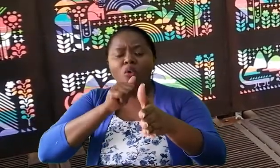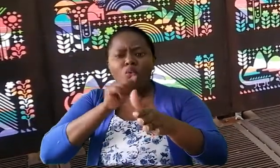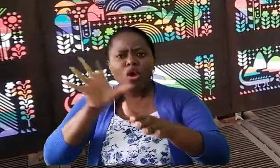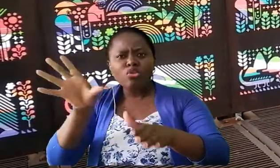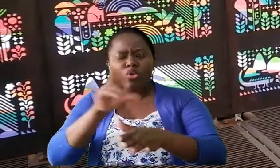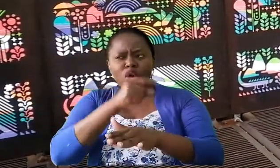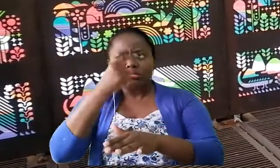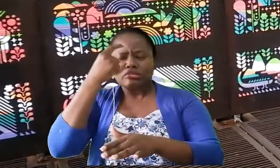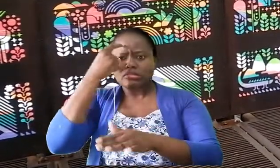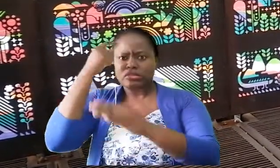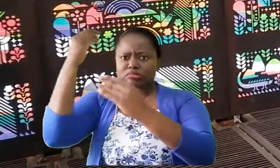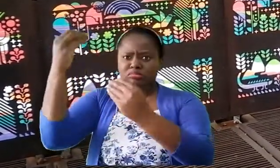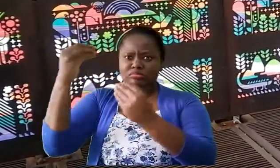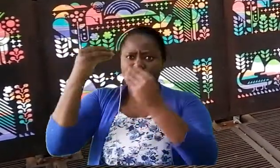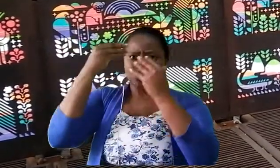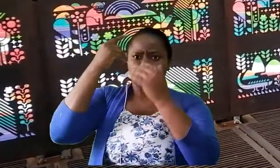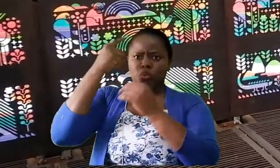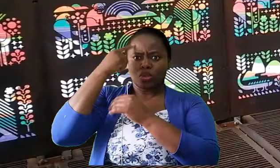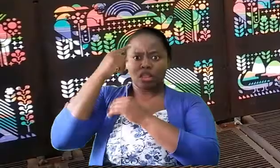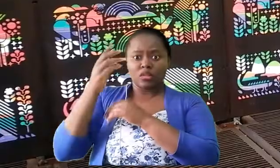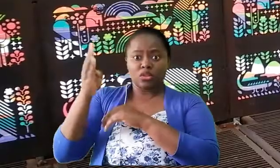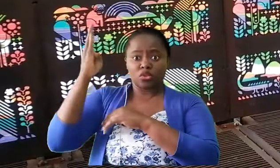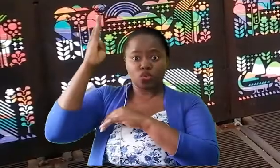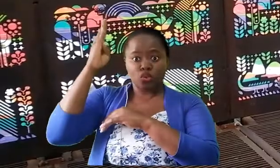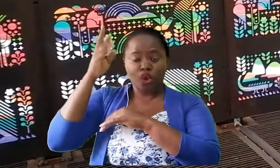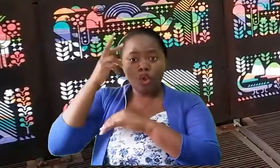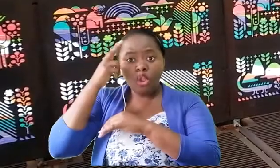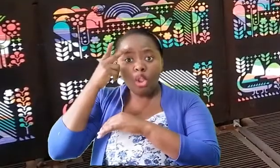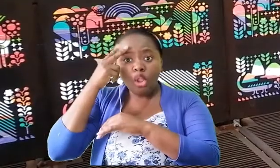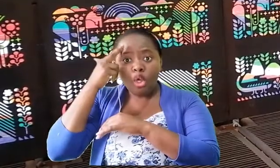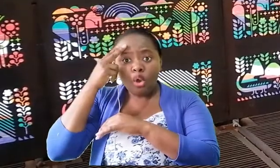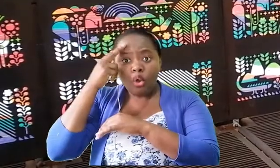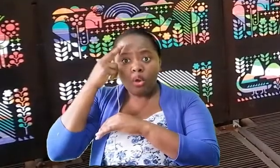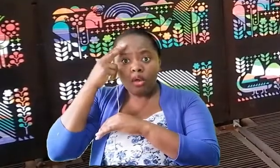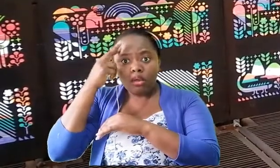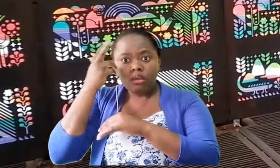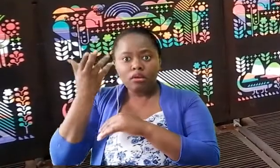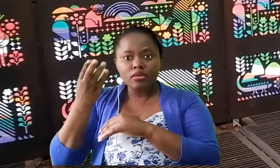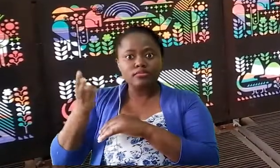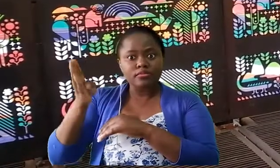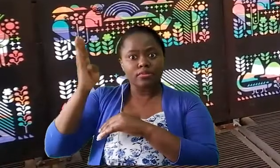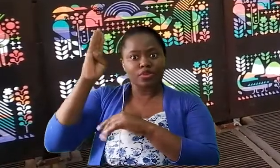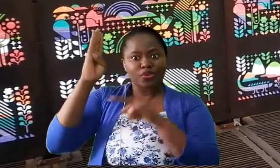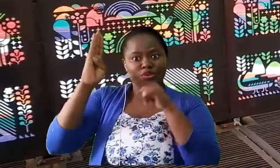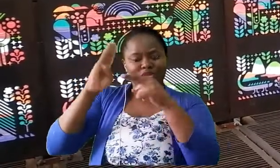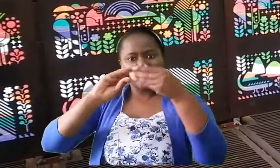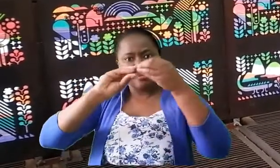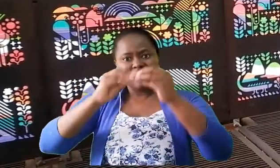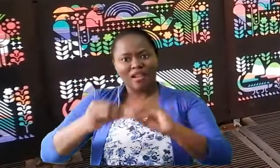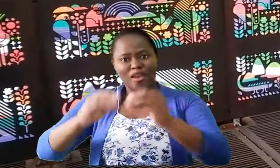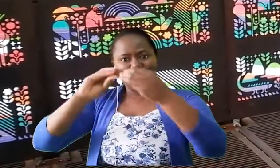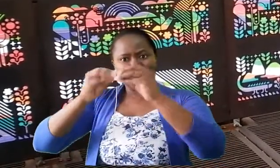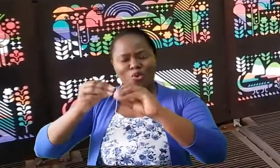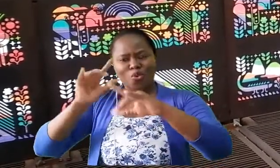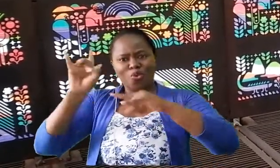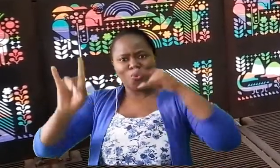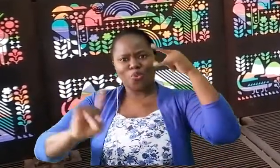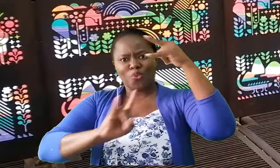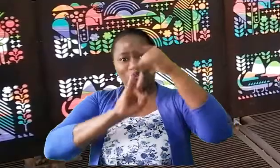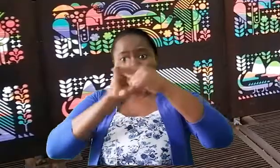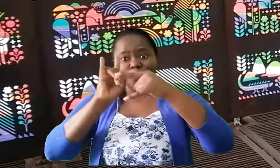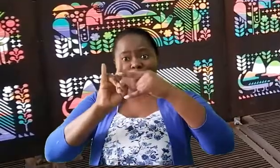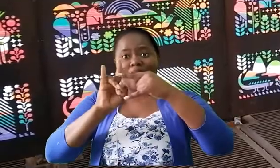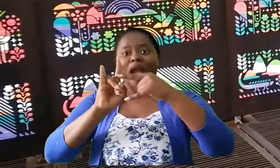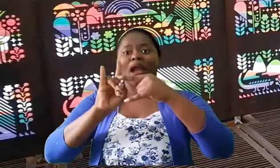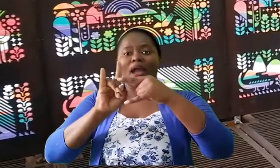la lógica con la que Dios hizo el universo. Por esa razón, muchos se atreven a pensar